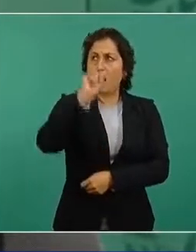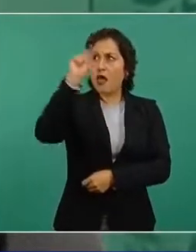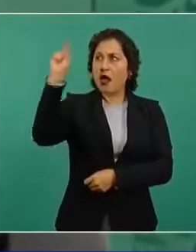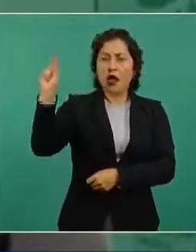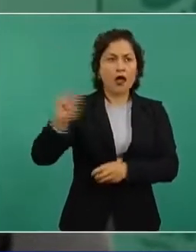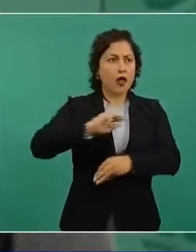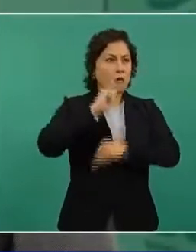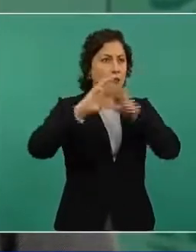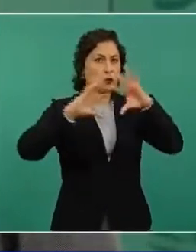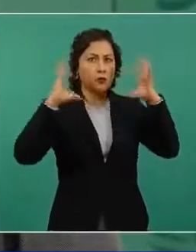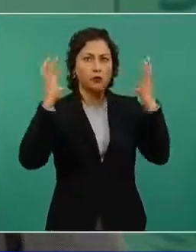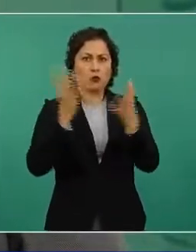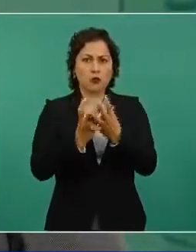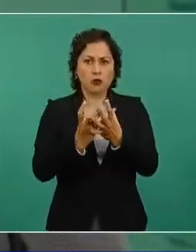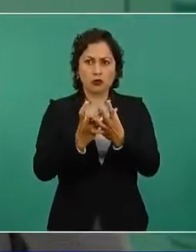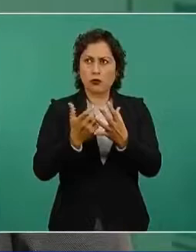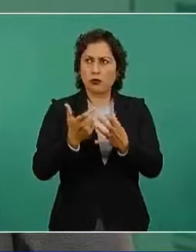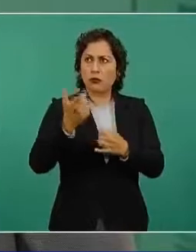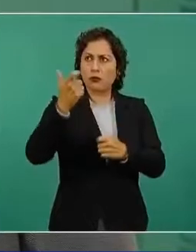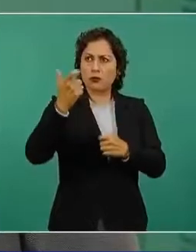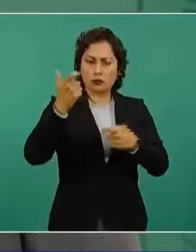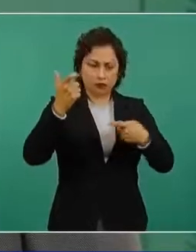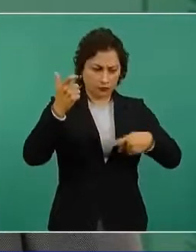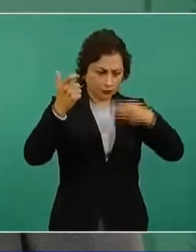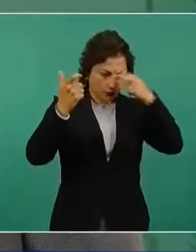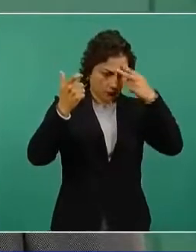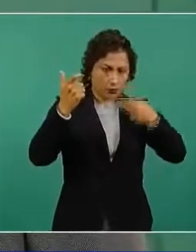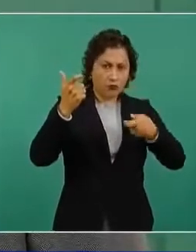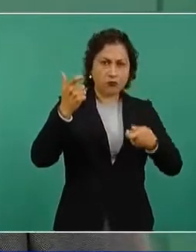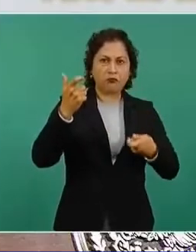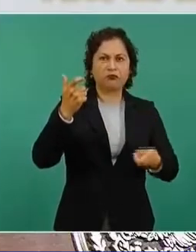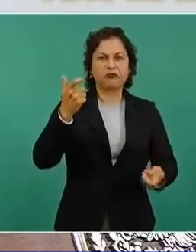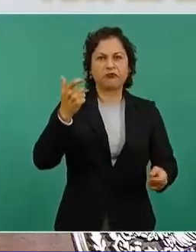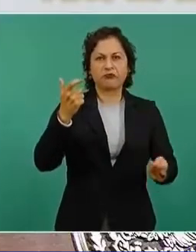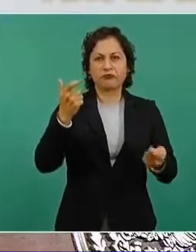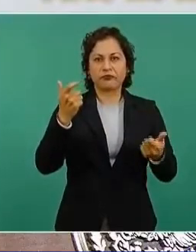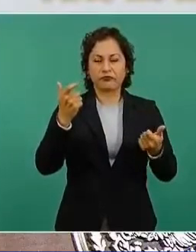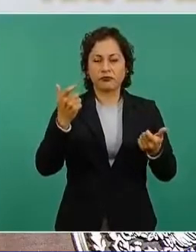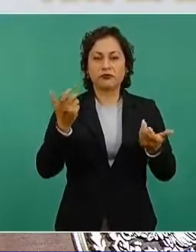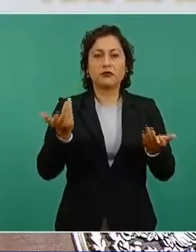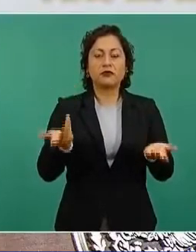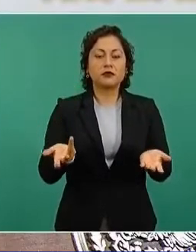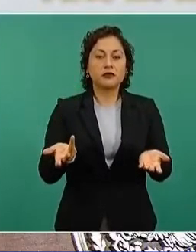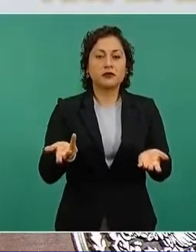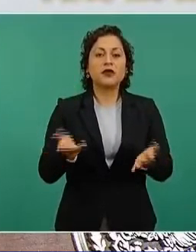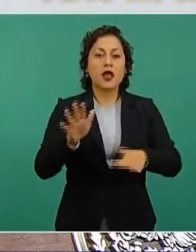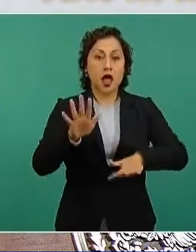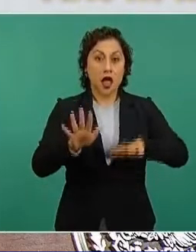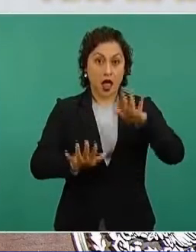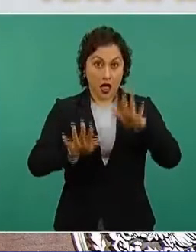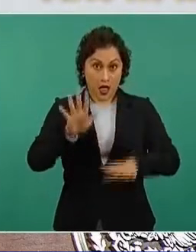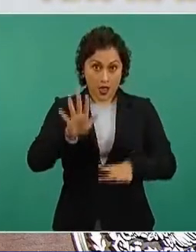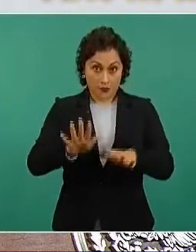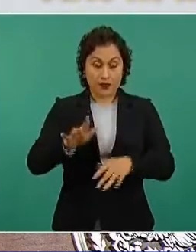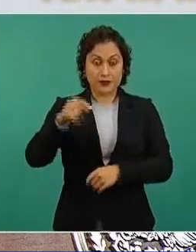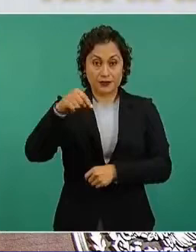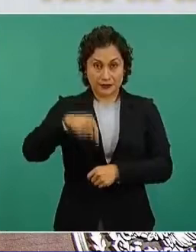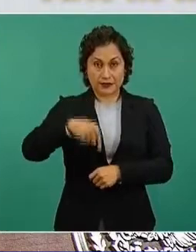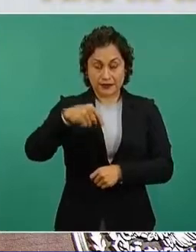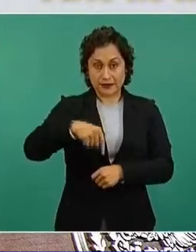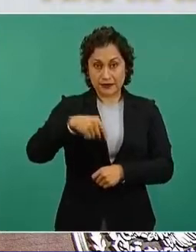A veces el salario mínimo aumentaba por abajo